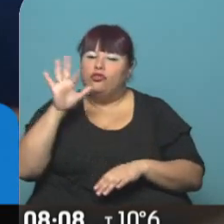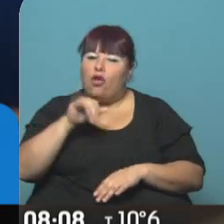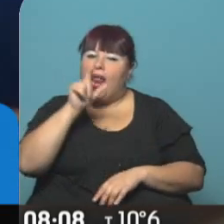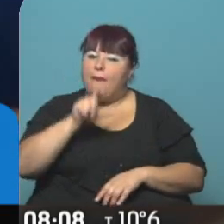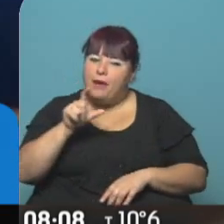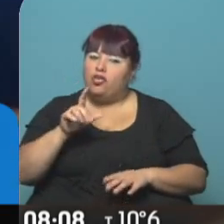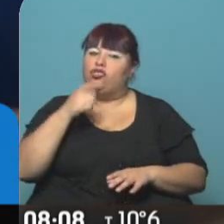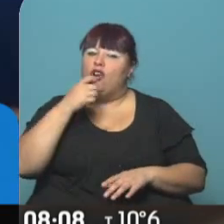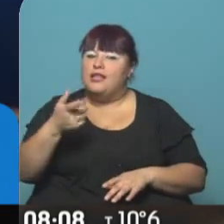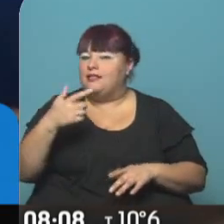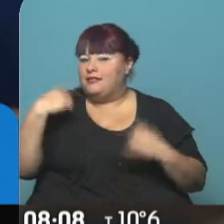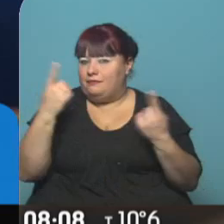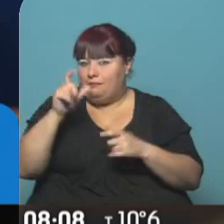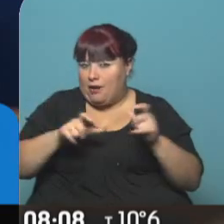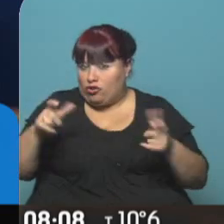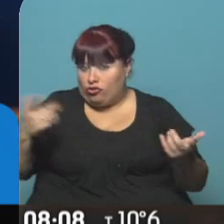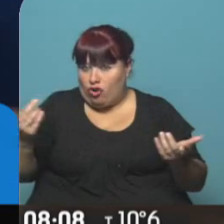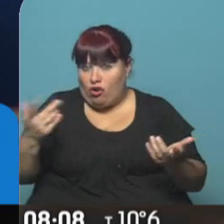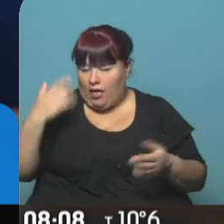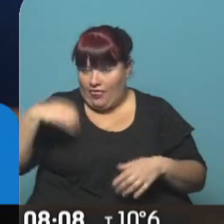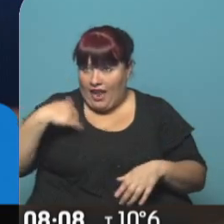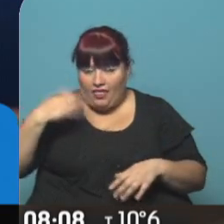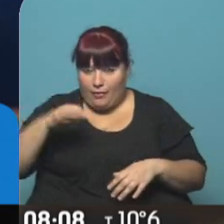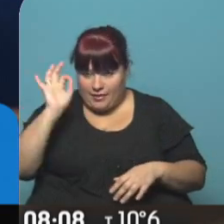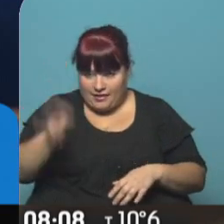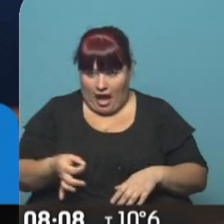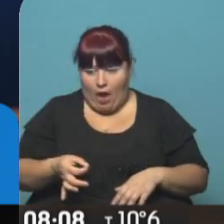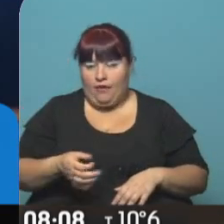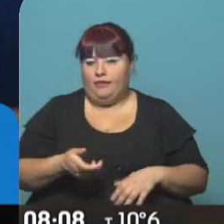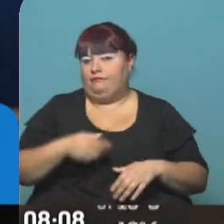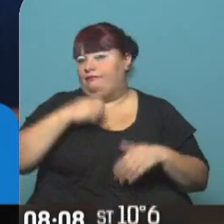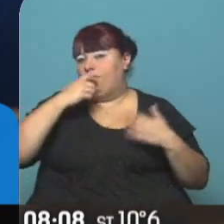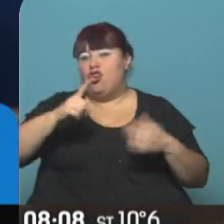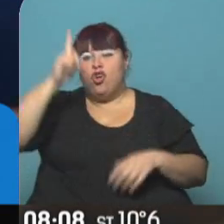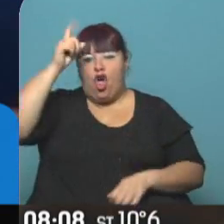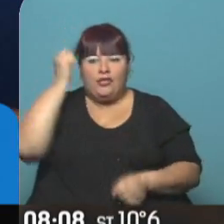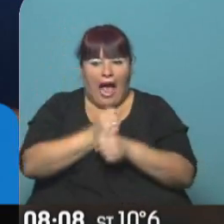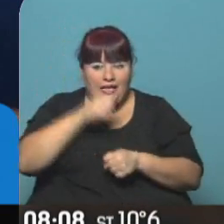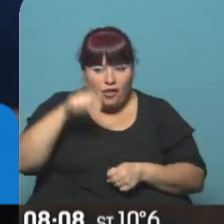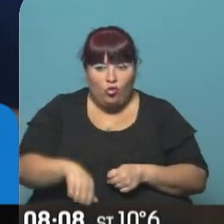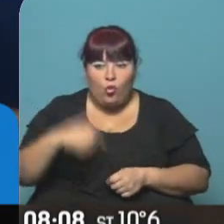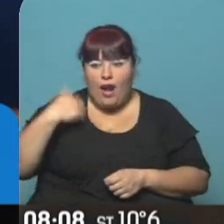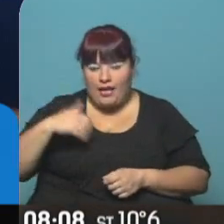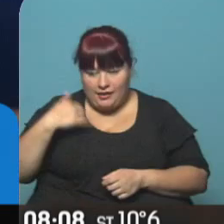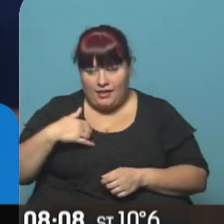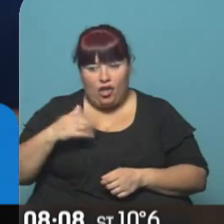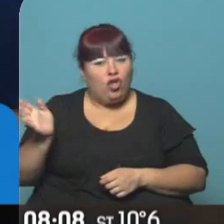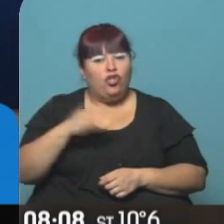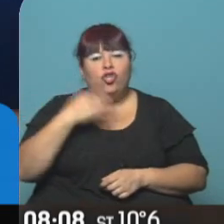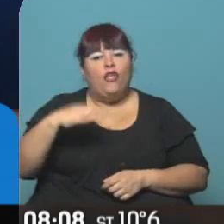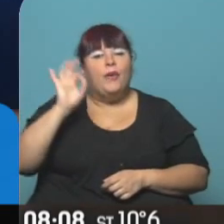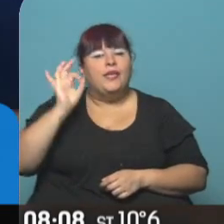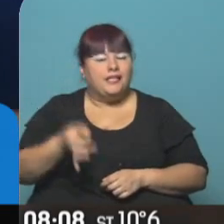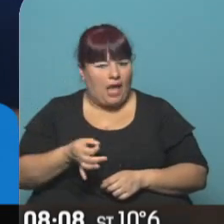persona que circule por nuestra propia por otro país desde el norte hasta el sur de nuestro país todos tienen que